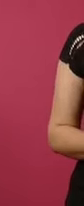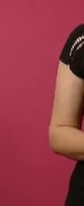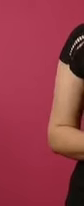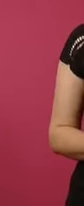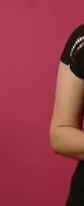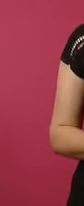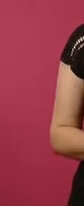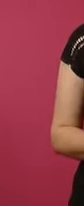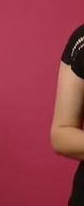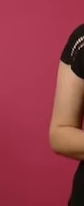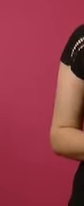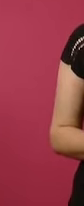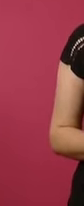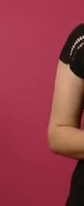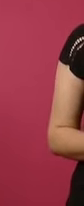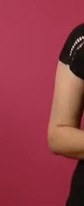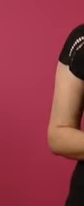cercano